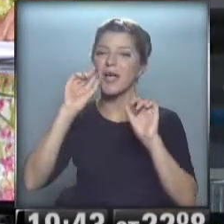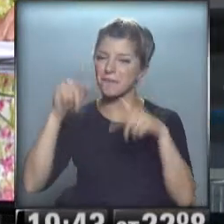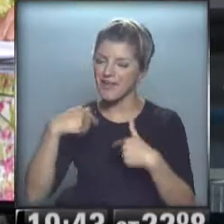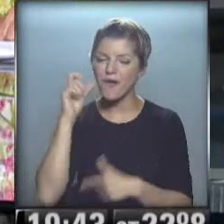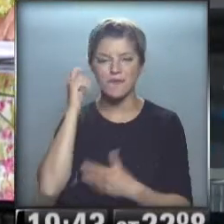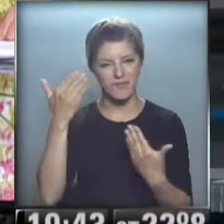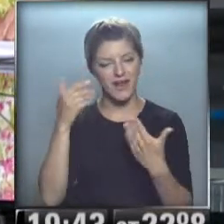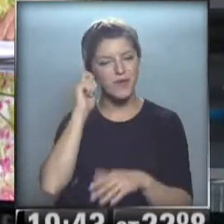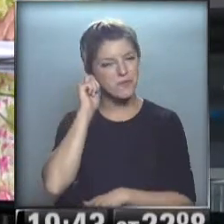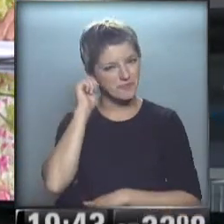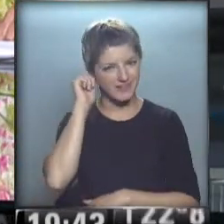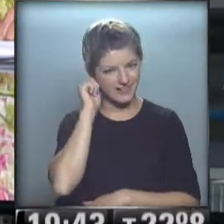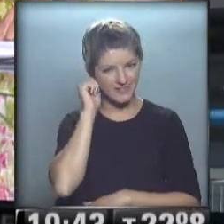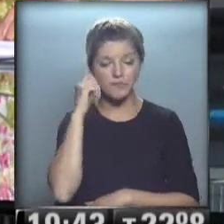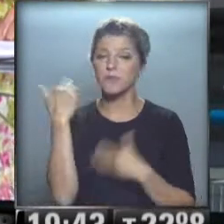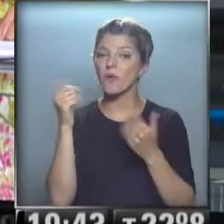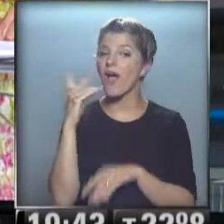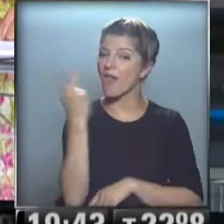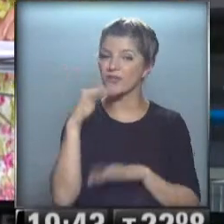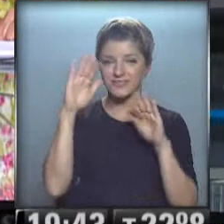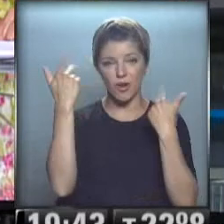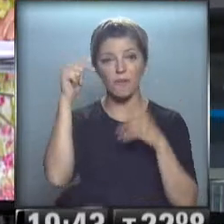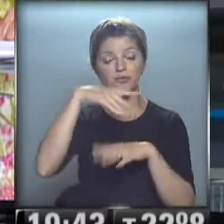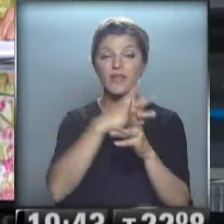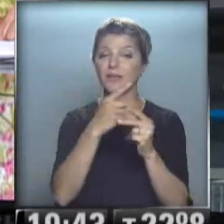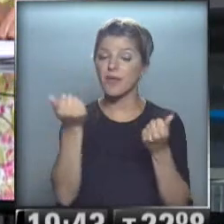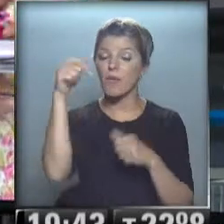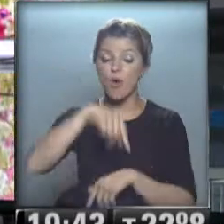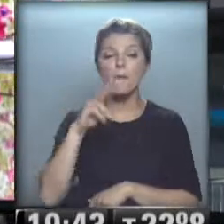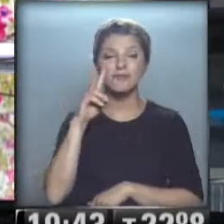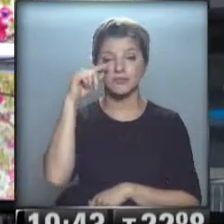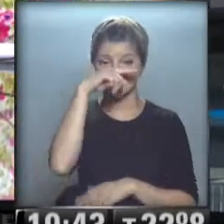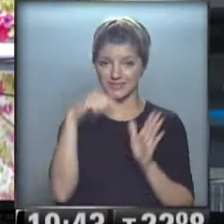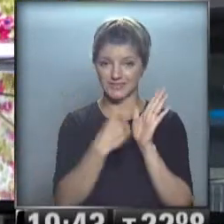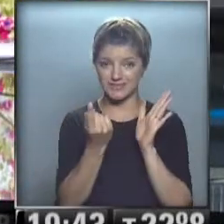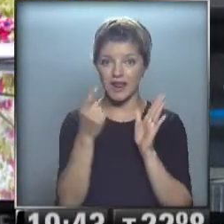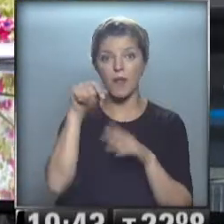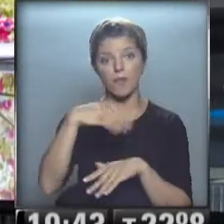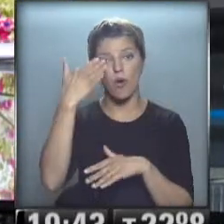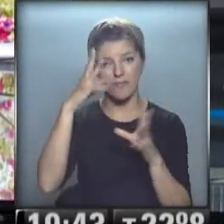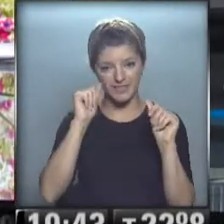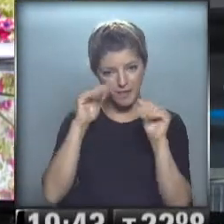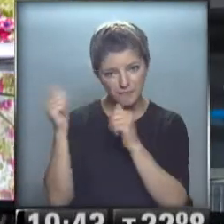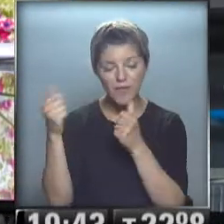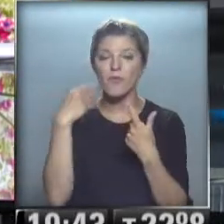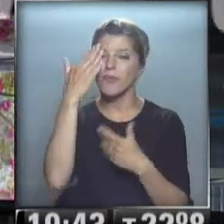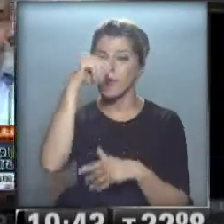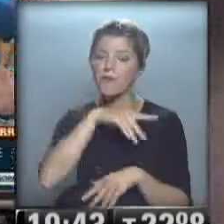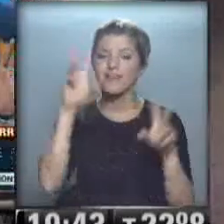beso muy grande y feliz cumpleaños. Muy bien, saludos para ambos. Nos vamos. Punto final para esta edición central de Visión 7. Como siempre, la despedida con los temas del día. Aquí